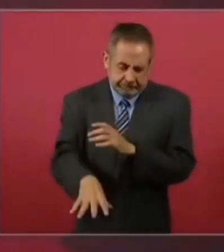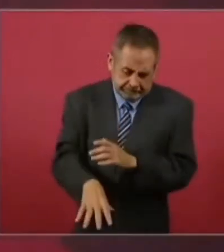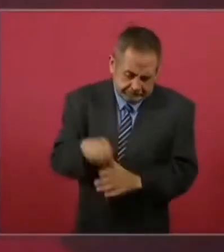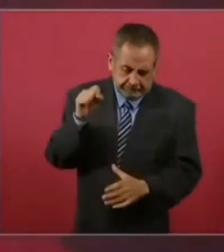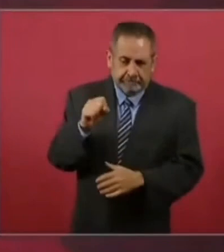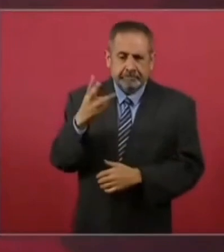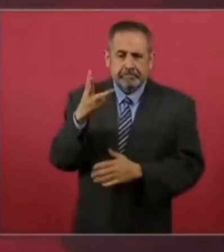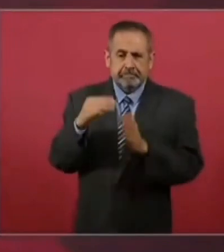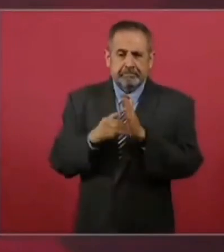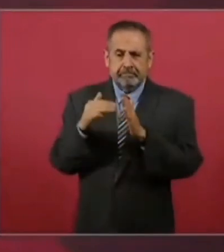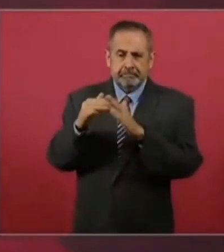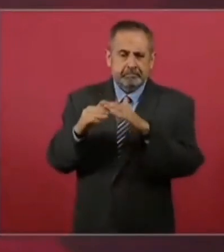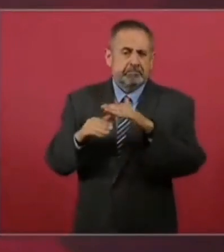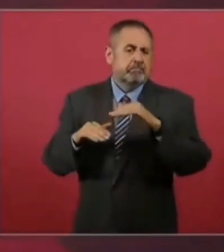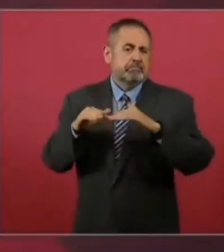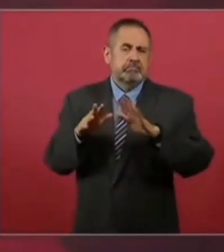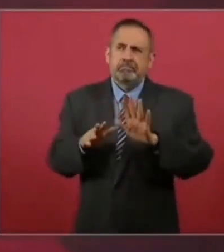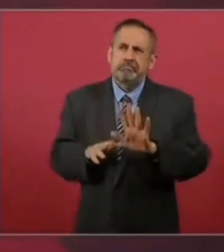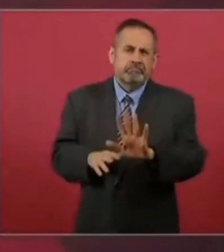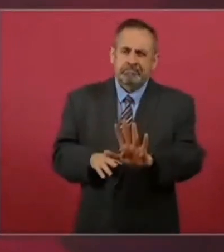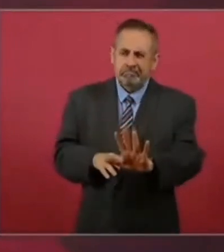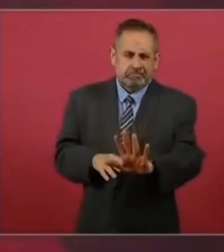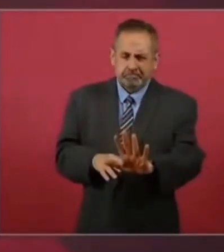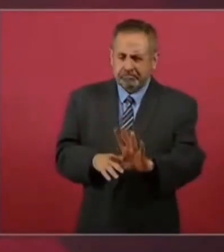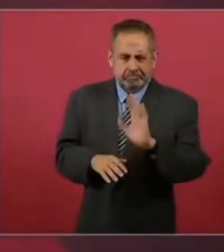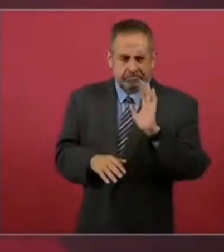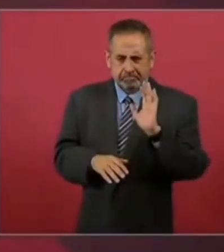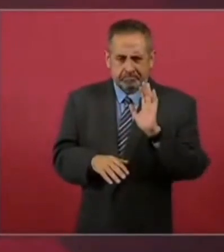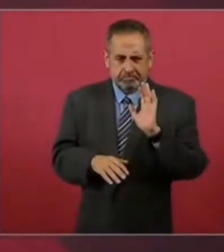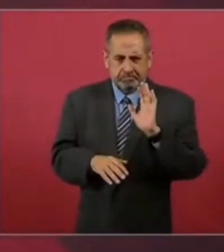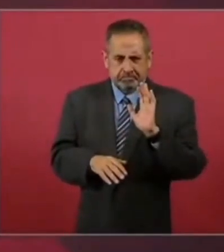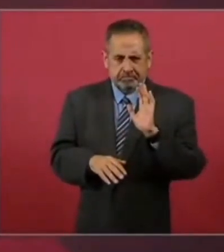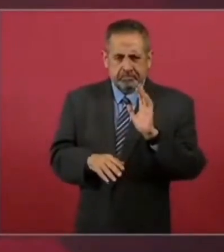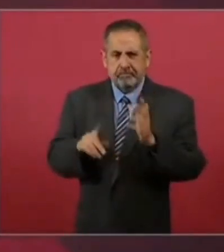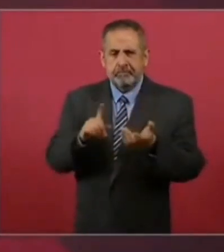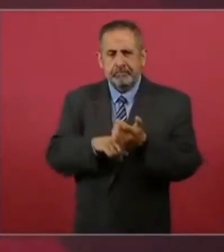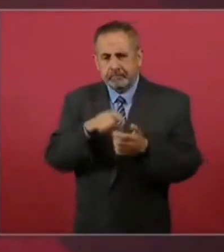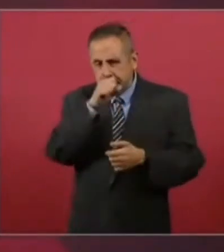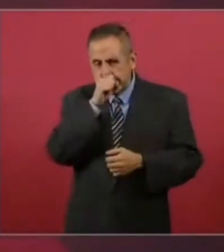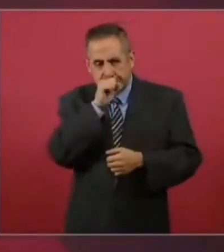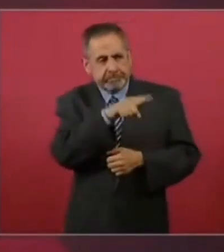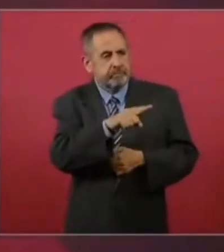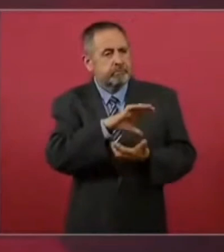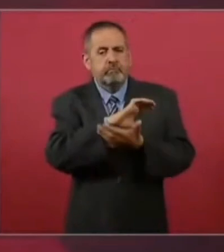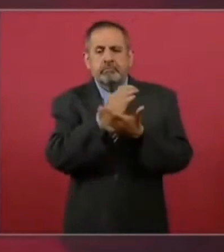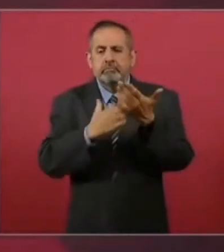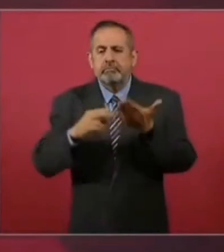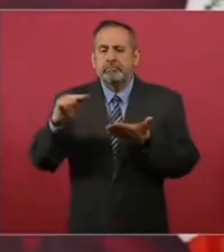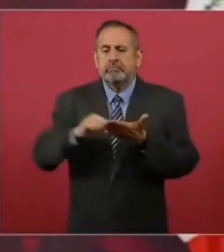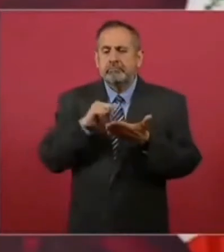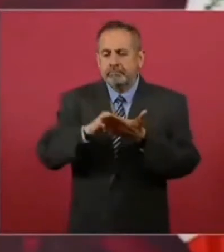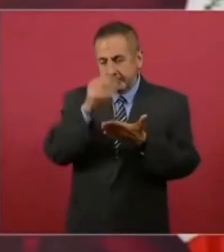Más si se continuaba con los acuerdos